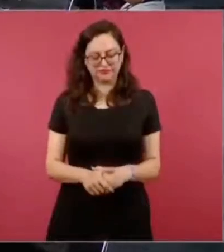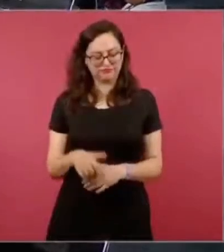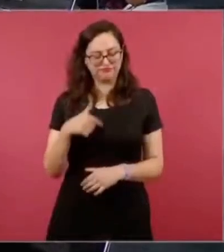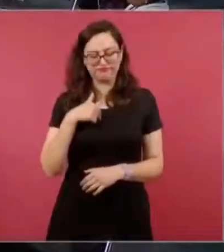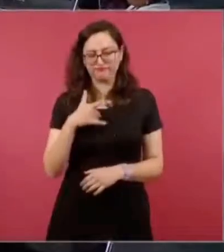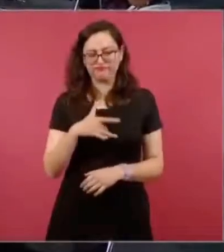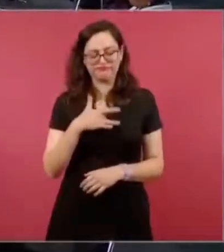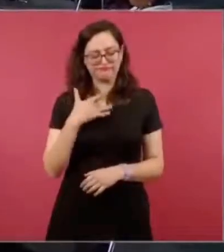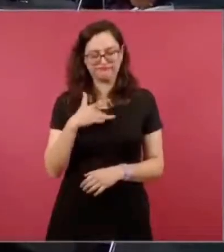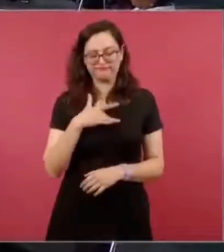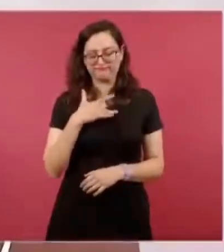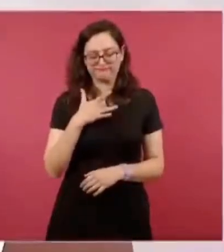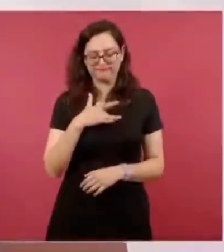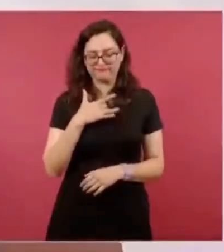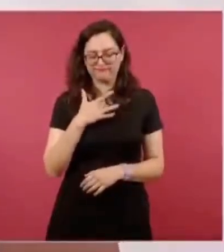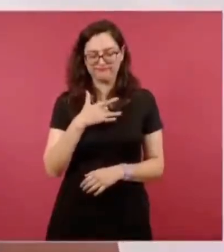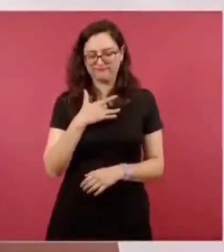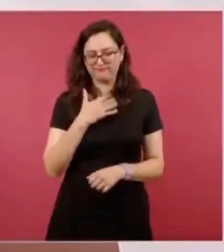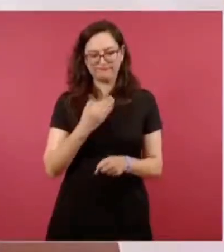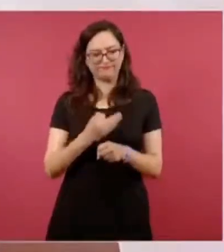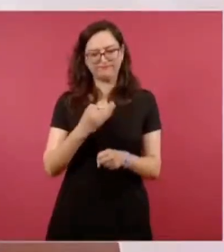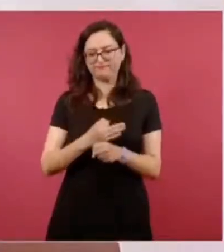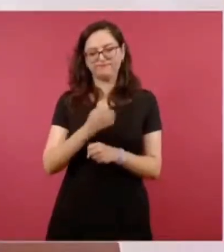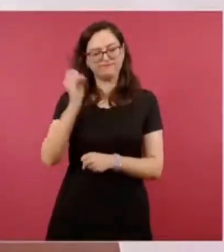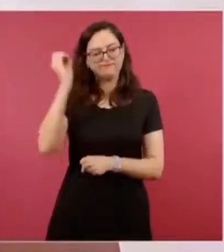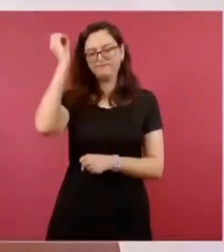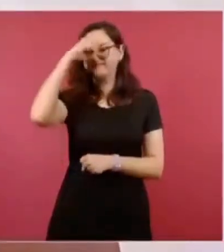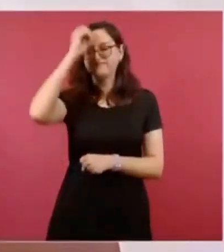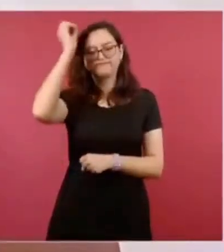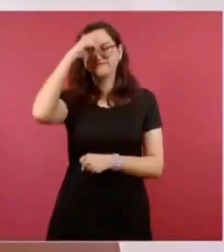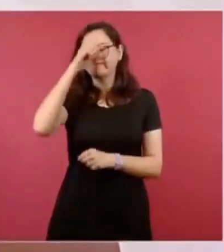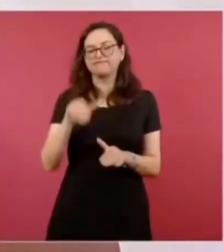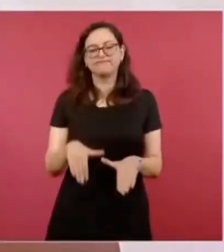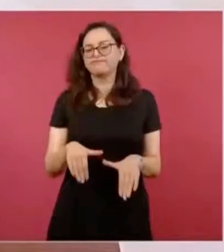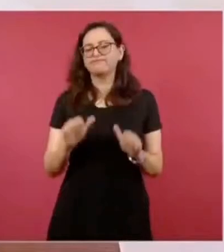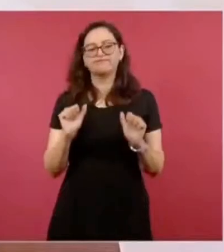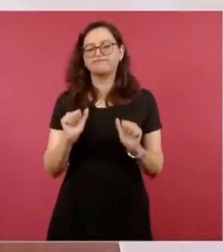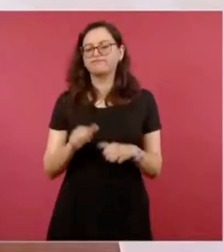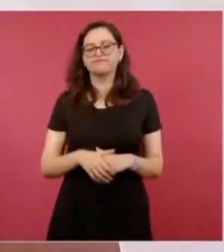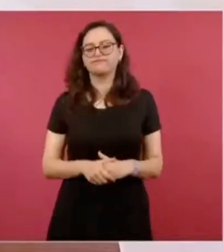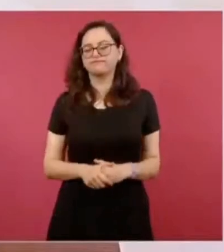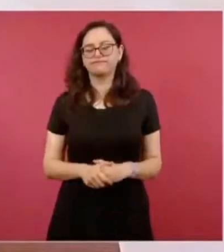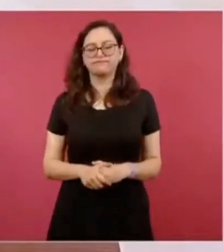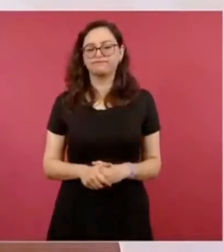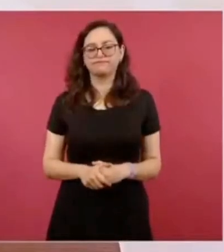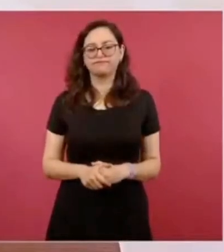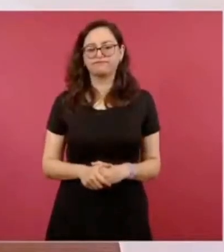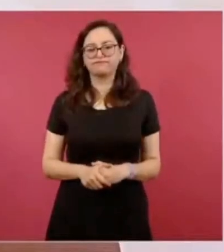abstengo de opinar porque me produce